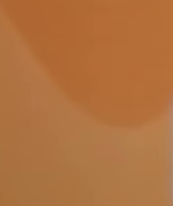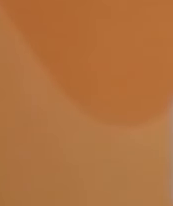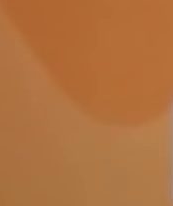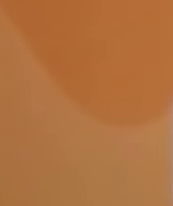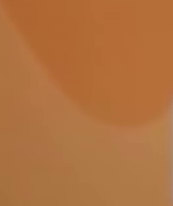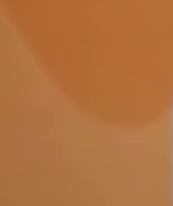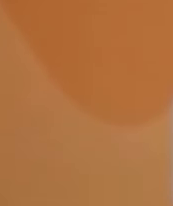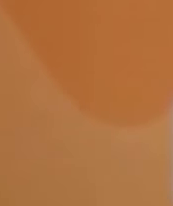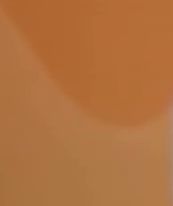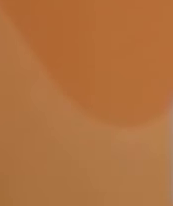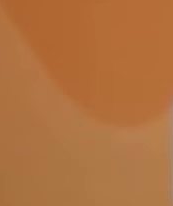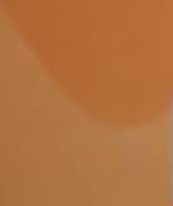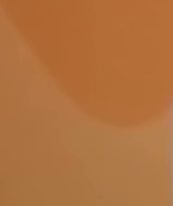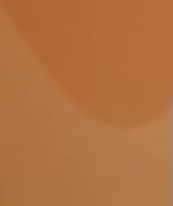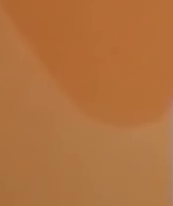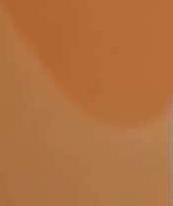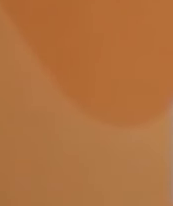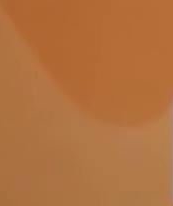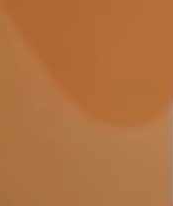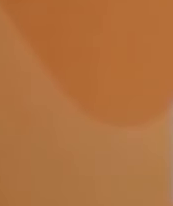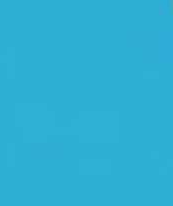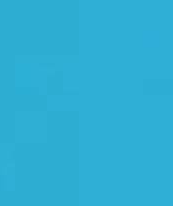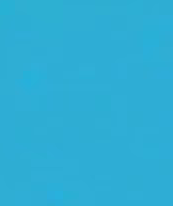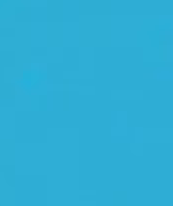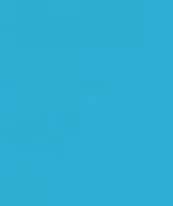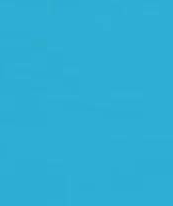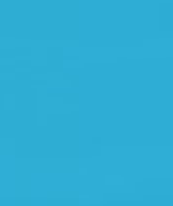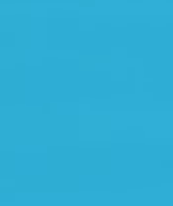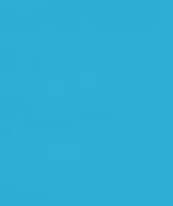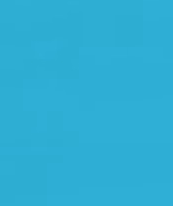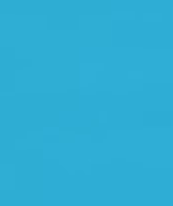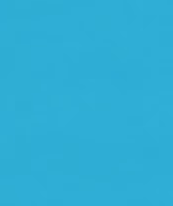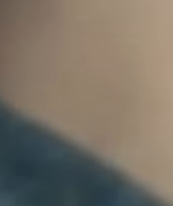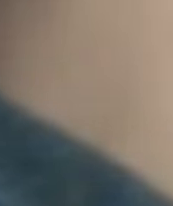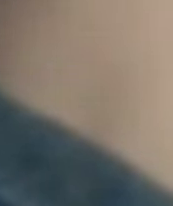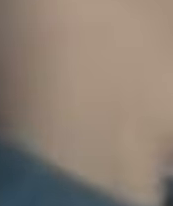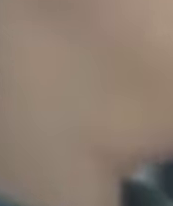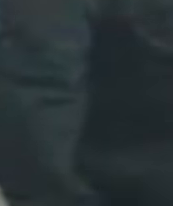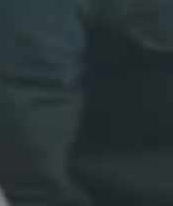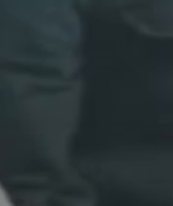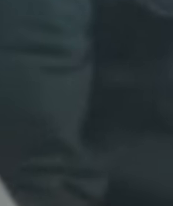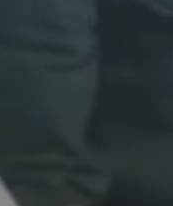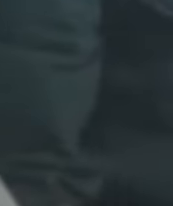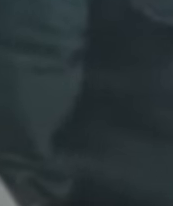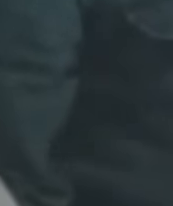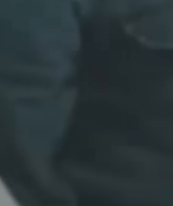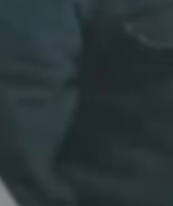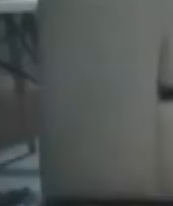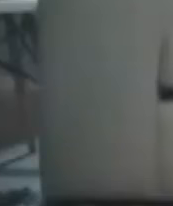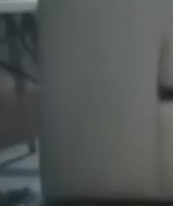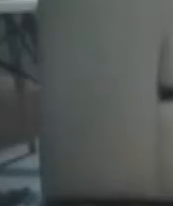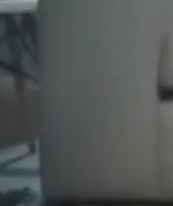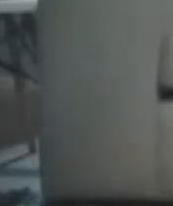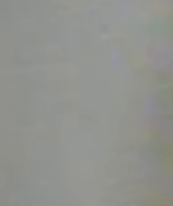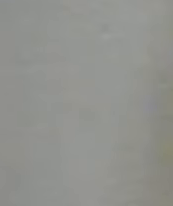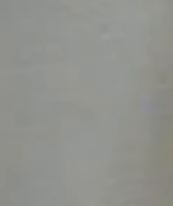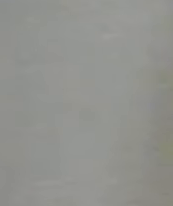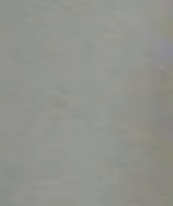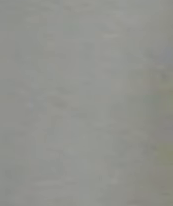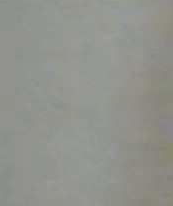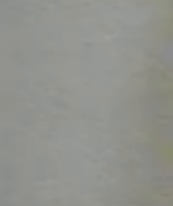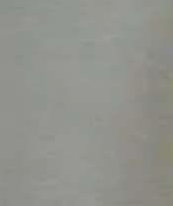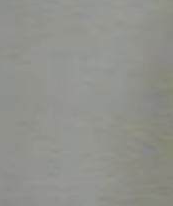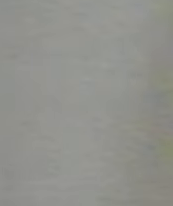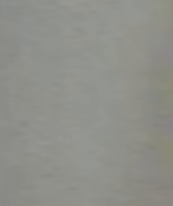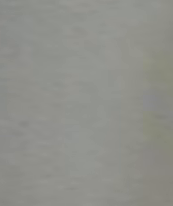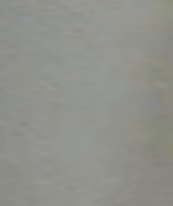recibe 2 meses gratis. Elige desenredarte. Le va a traer un juguete. Yo